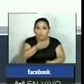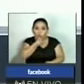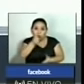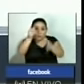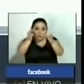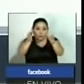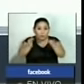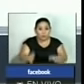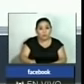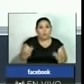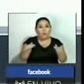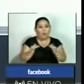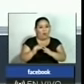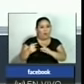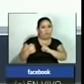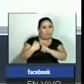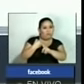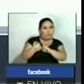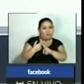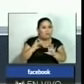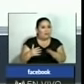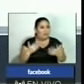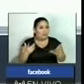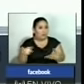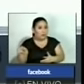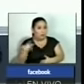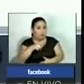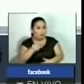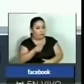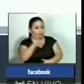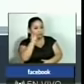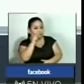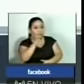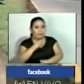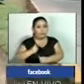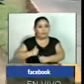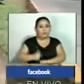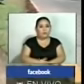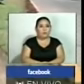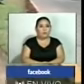oficial hasta constantes agresiones por parte de la fuerza pública.